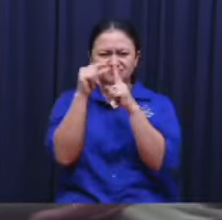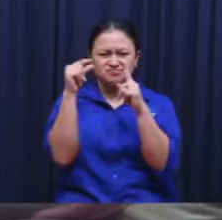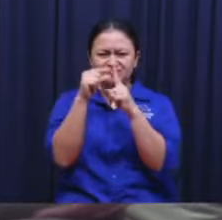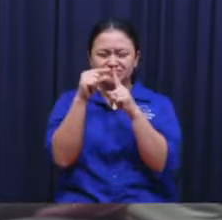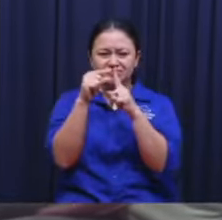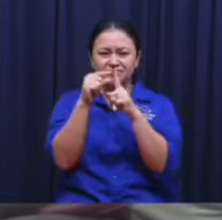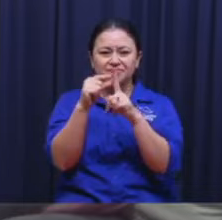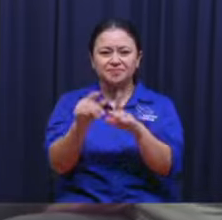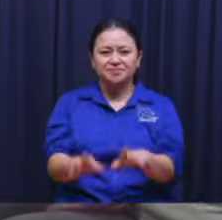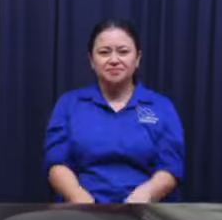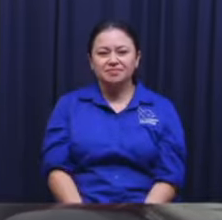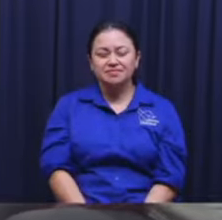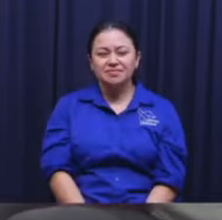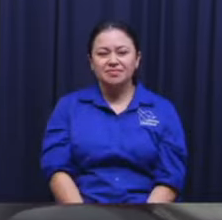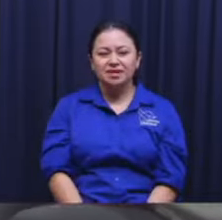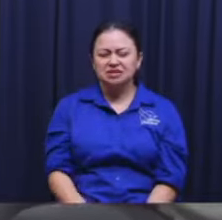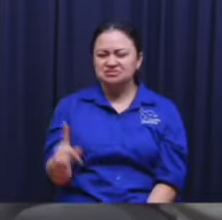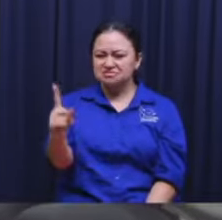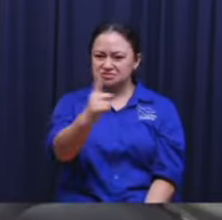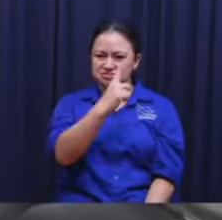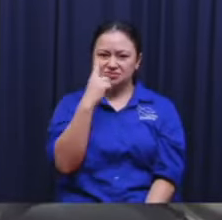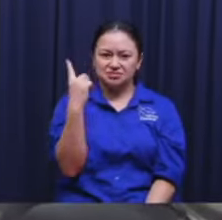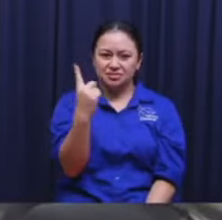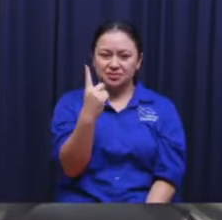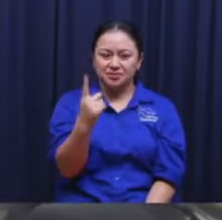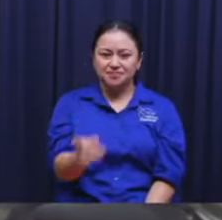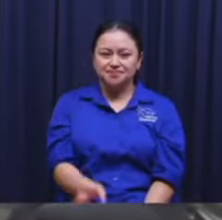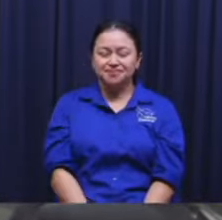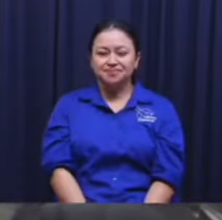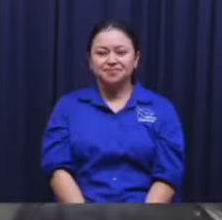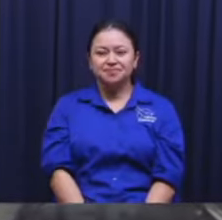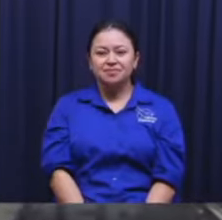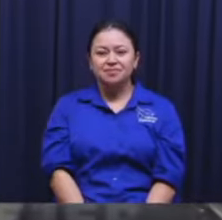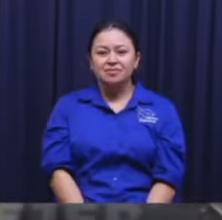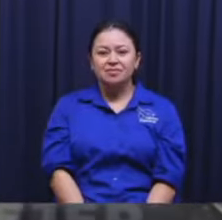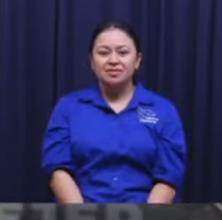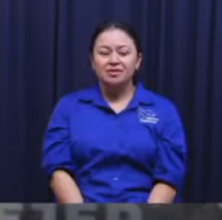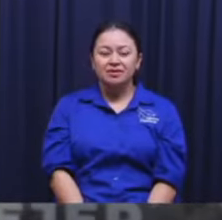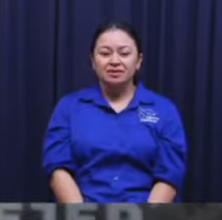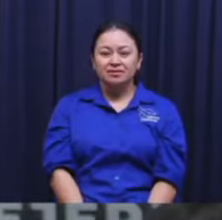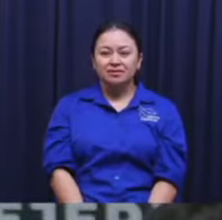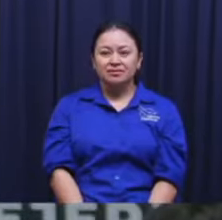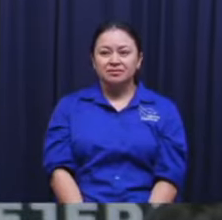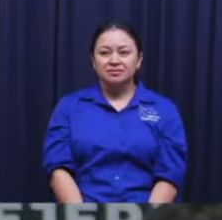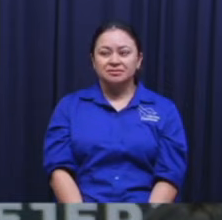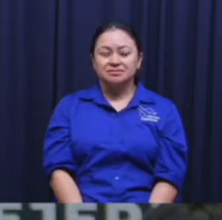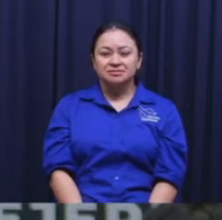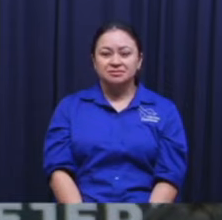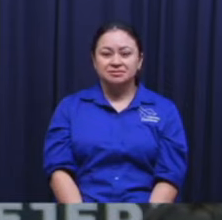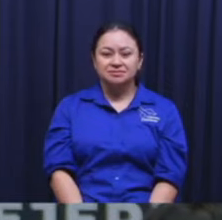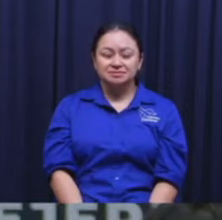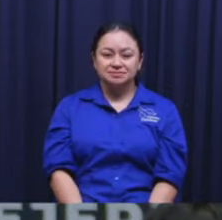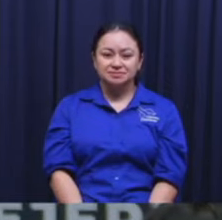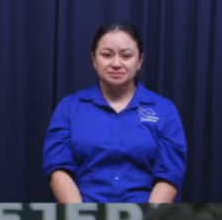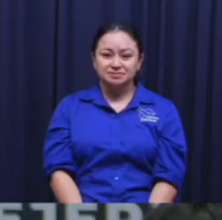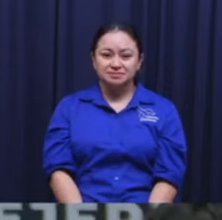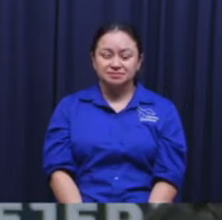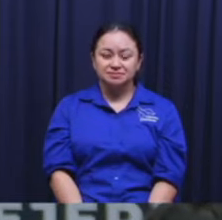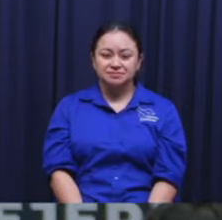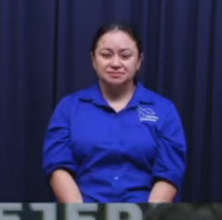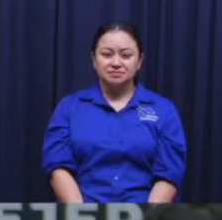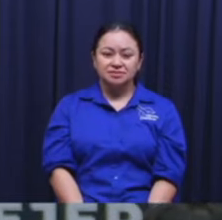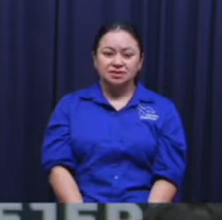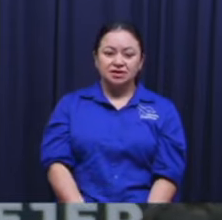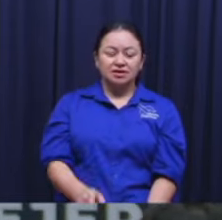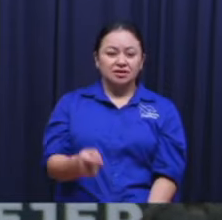herramientas, de todo, ¿verdad? Y claro está que no pretendo yo, no es que no tenga fe, no es que no